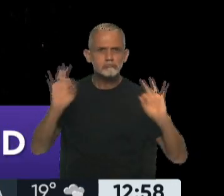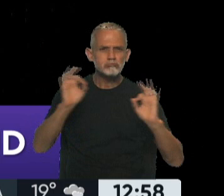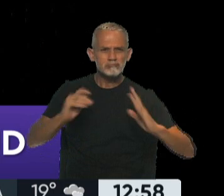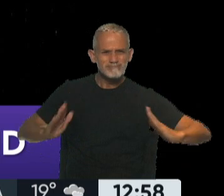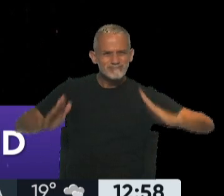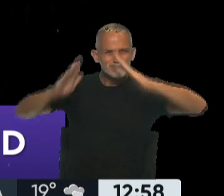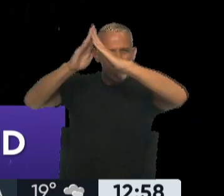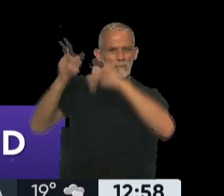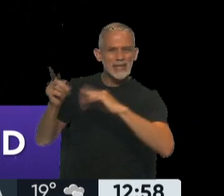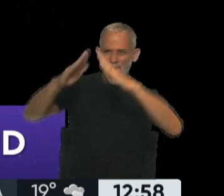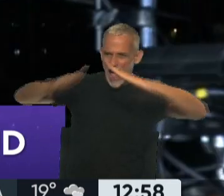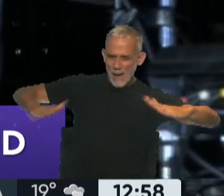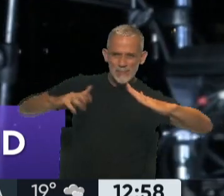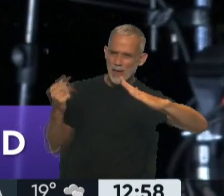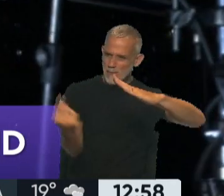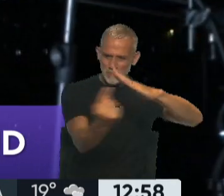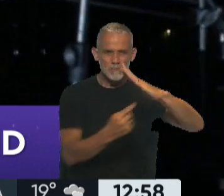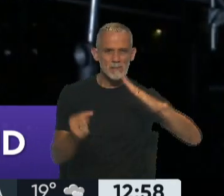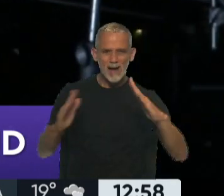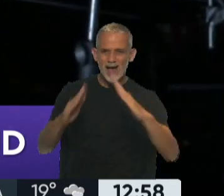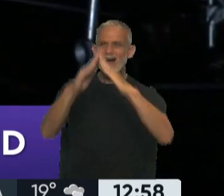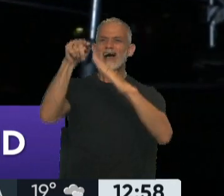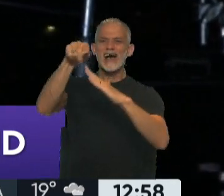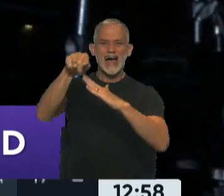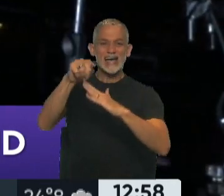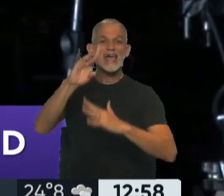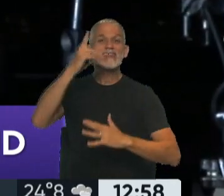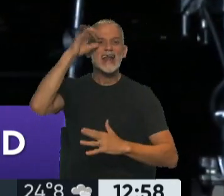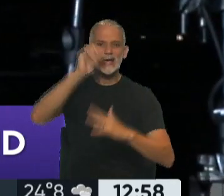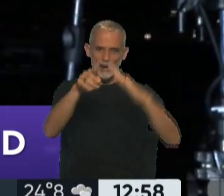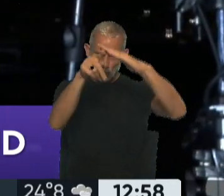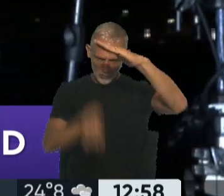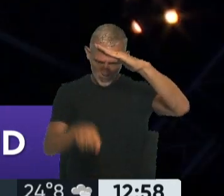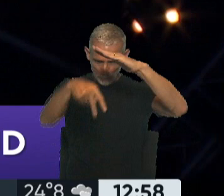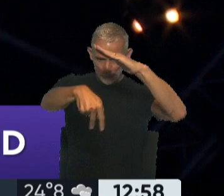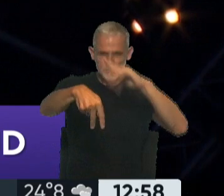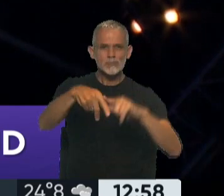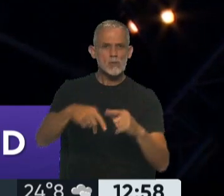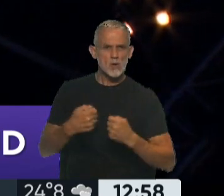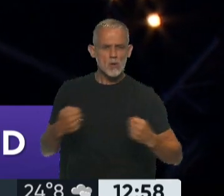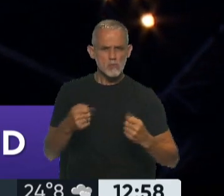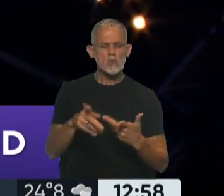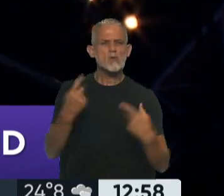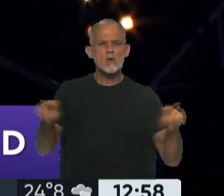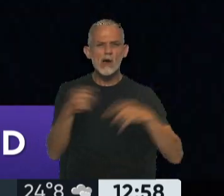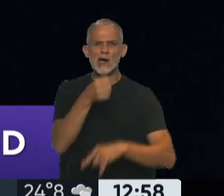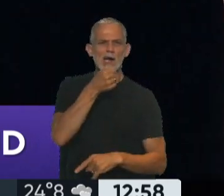pirámide donde en cada uno, en el vértice, ahí estaba Dárgelos, plexo solar abierto, brazos